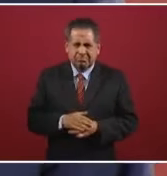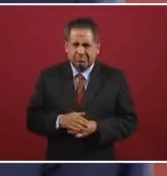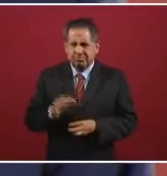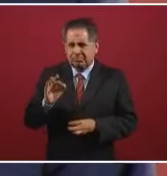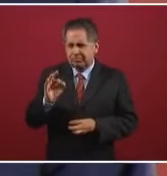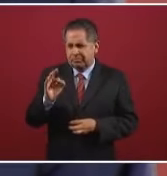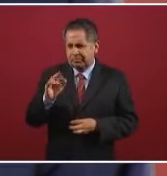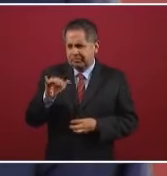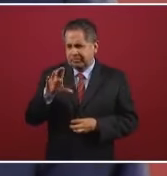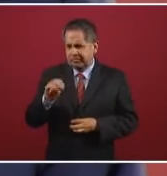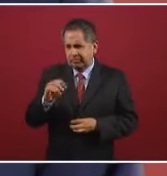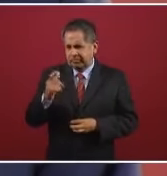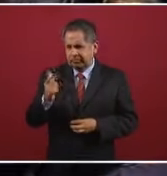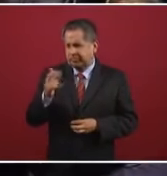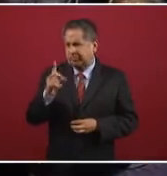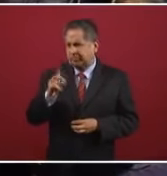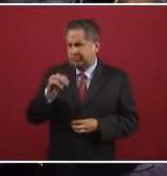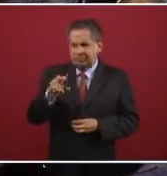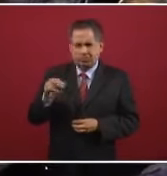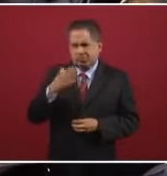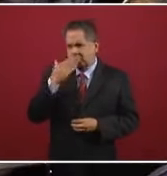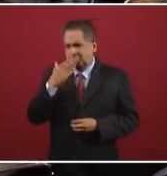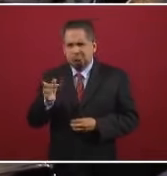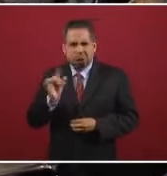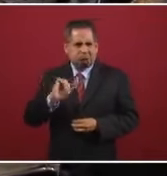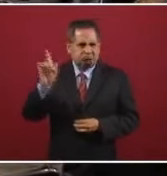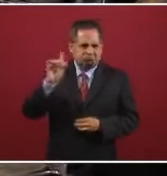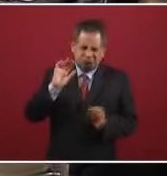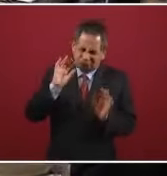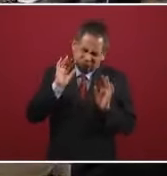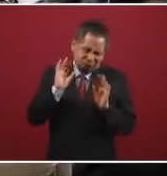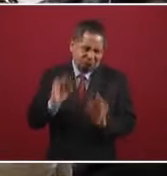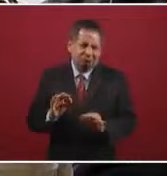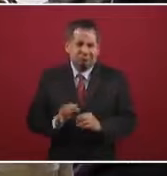Francisco Garduño es un profesional,